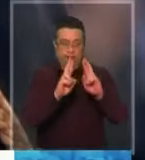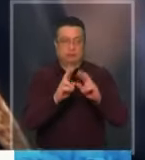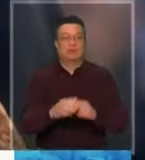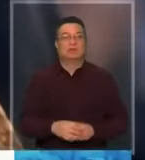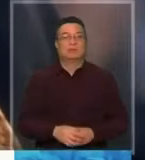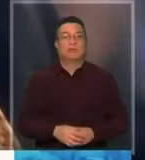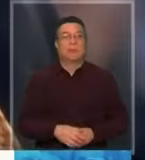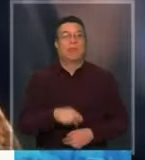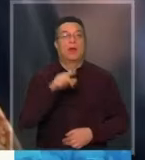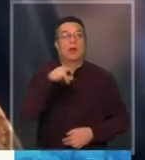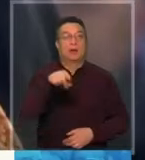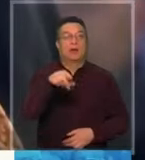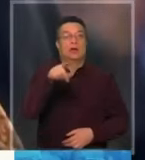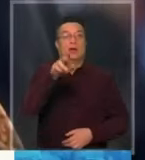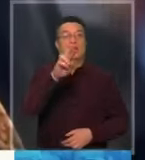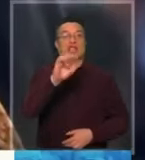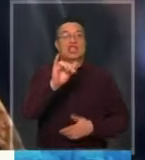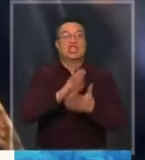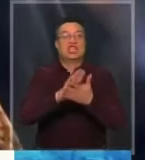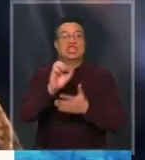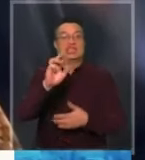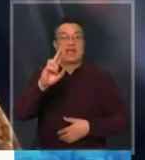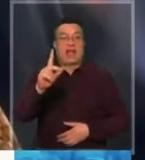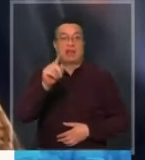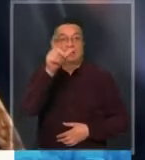Monsieur Richard Rank,